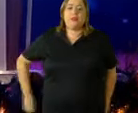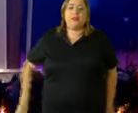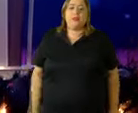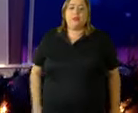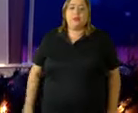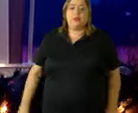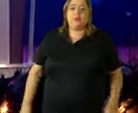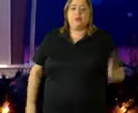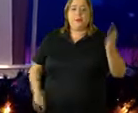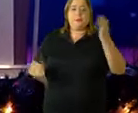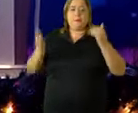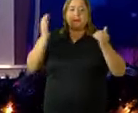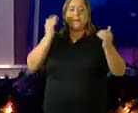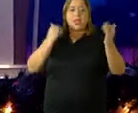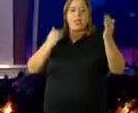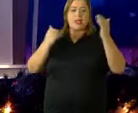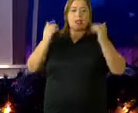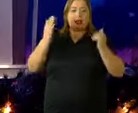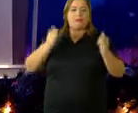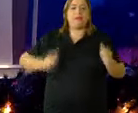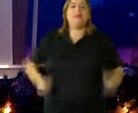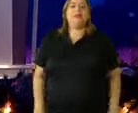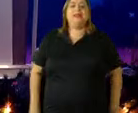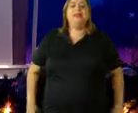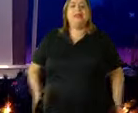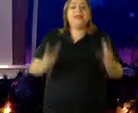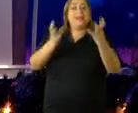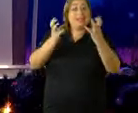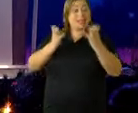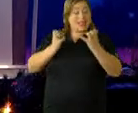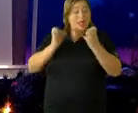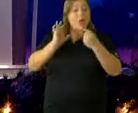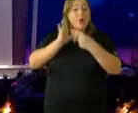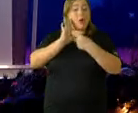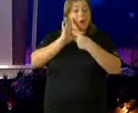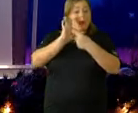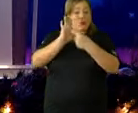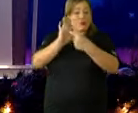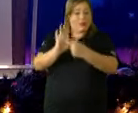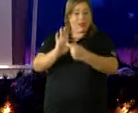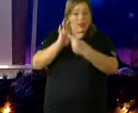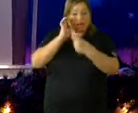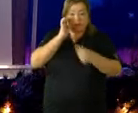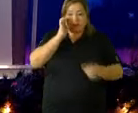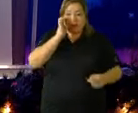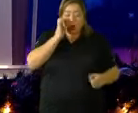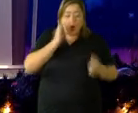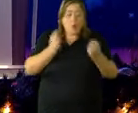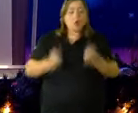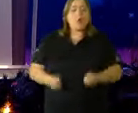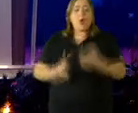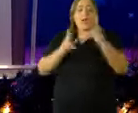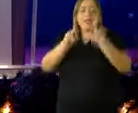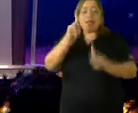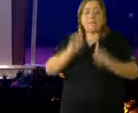Damari. Pero quiero también destacar en lo que ellos suben, Tommy, cuántas vidas se convirtieron ayer.